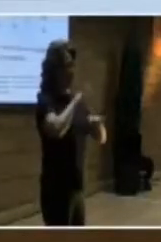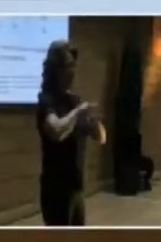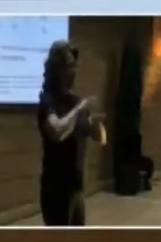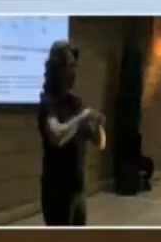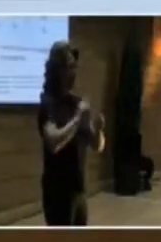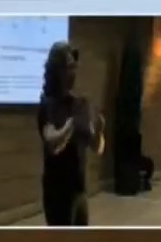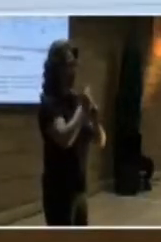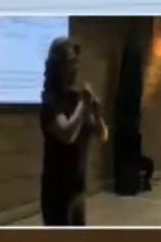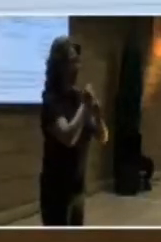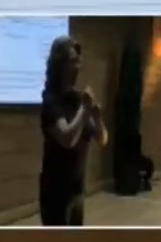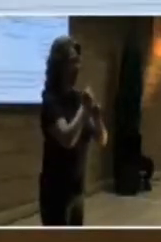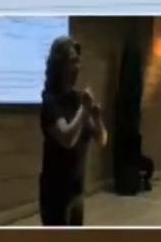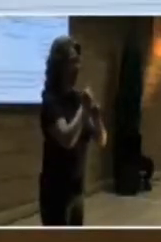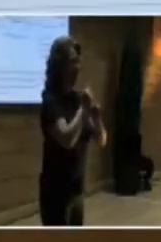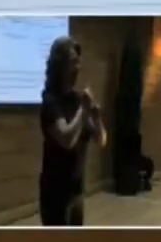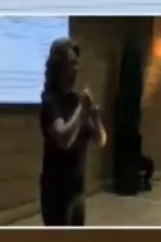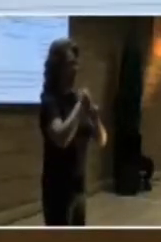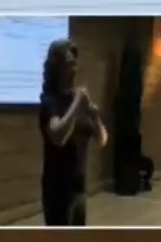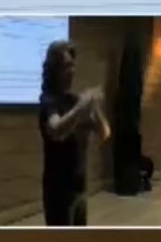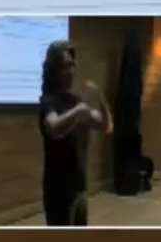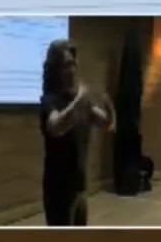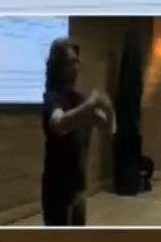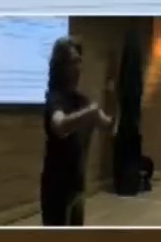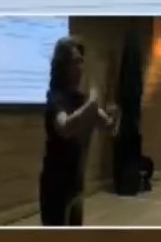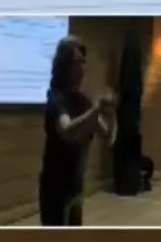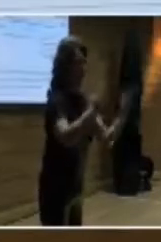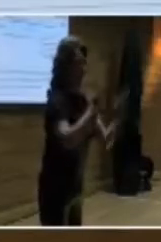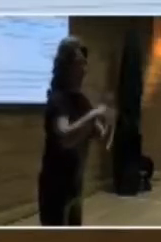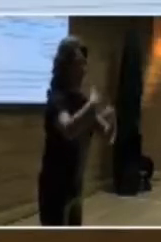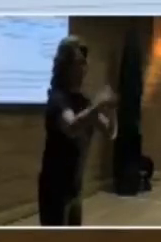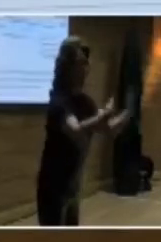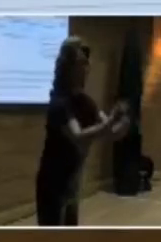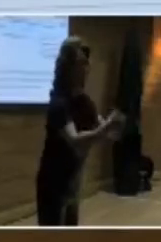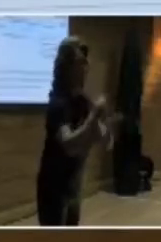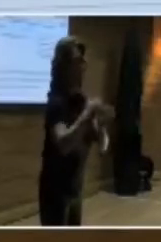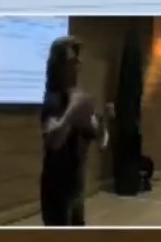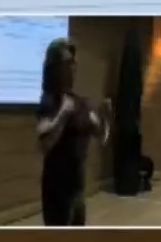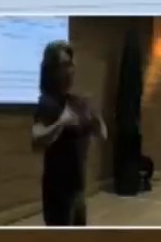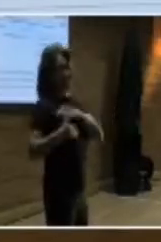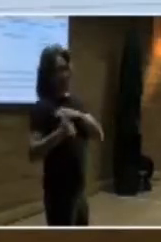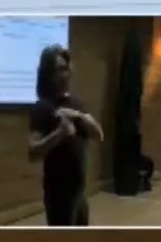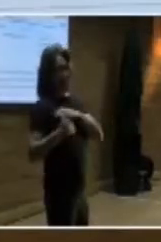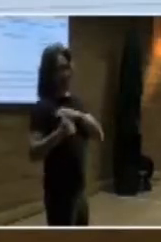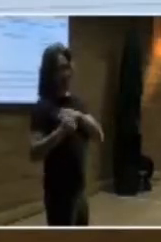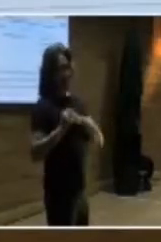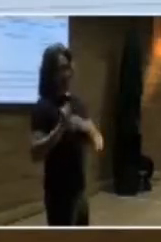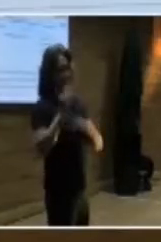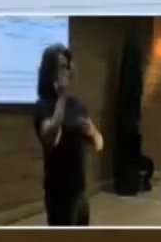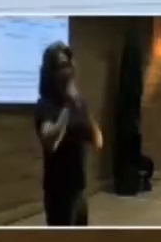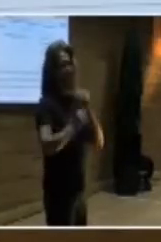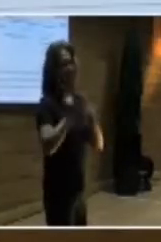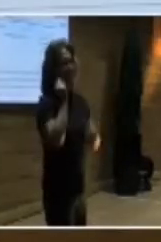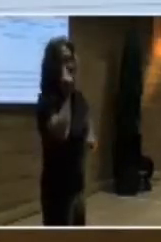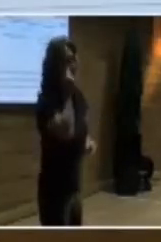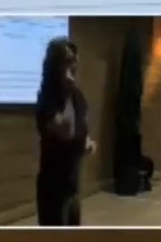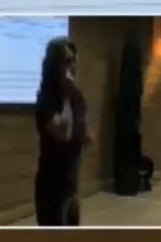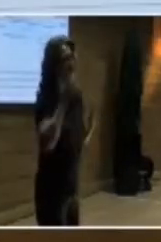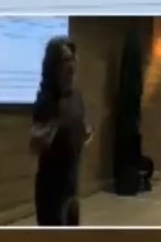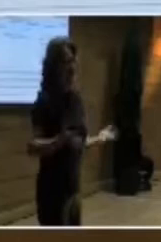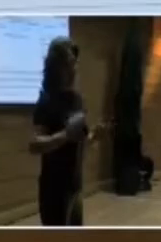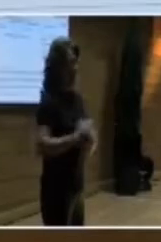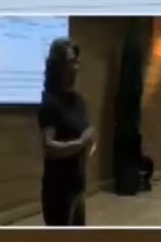moderada. ¿A qué puede deberse este retraso en el diagnóstico? Primer punto, vamos tarde al